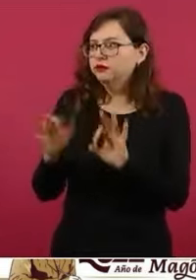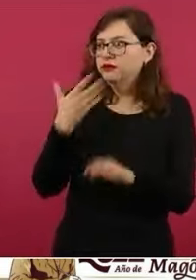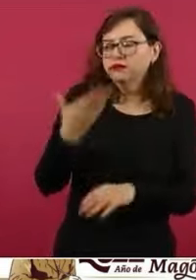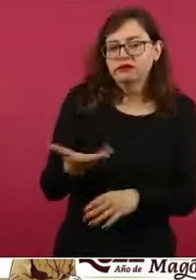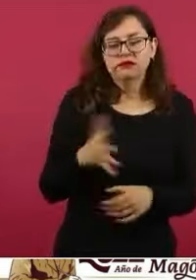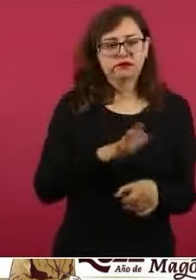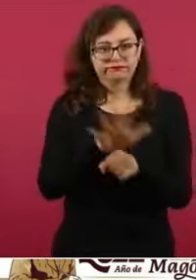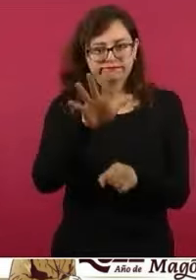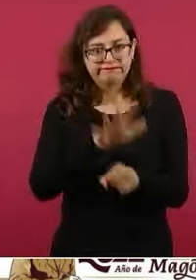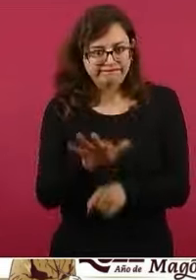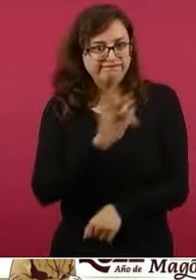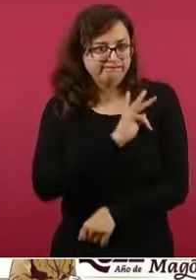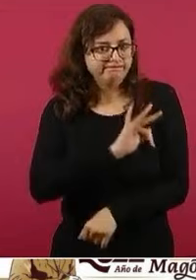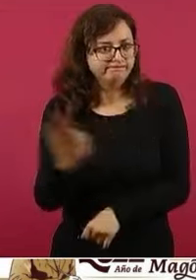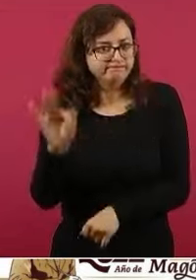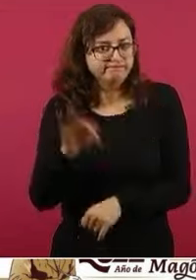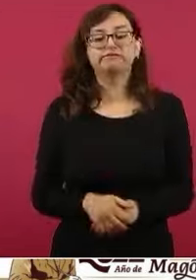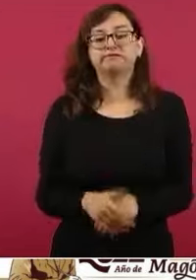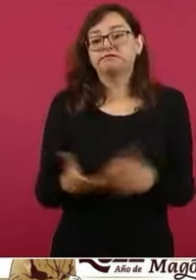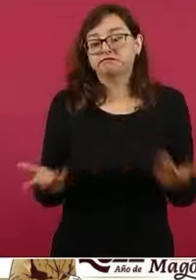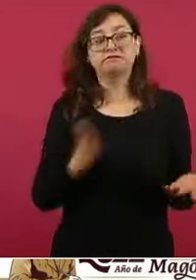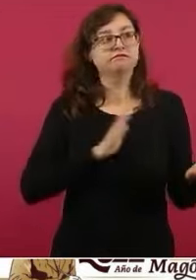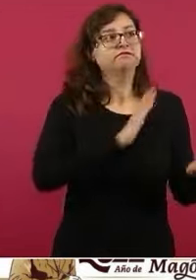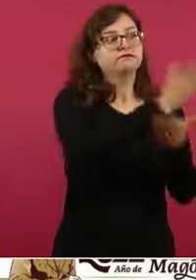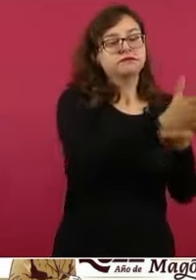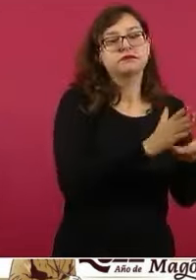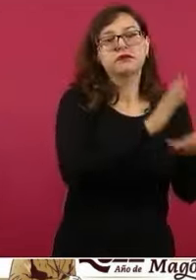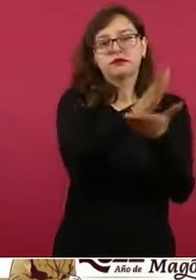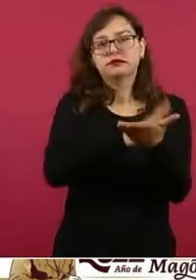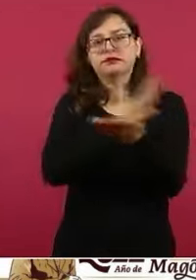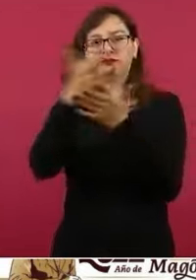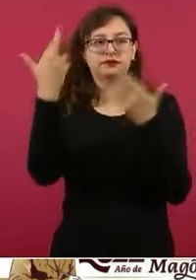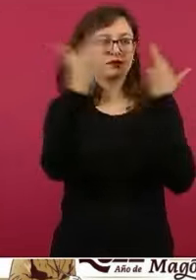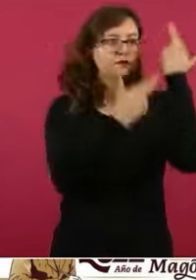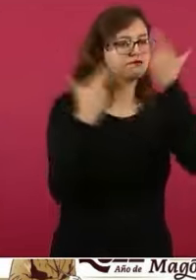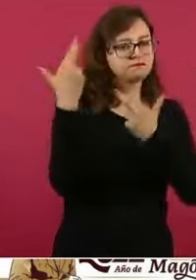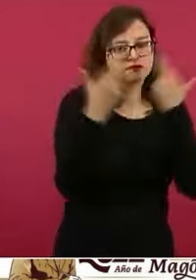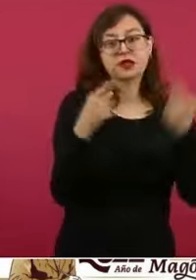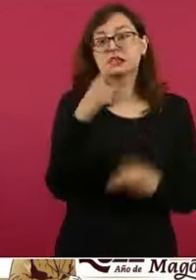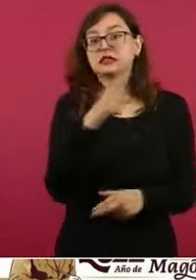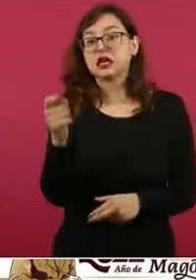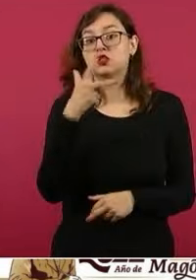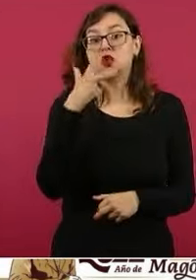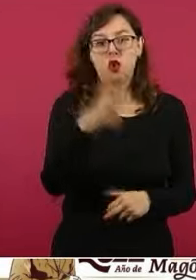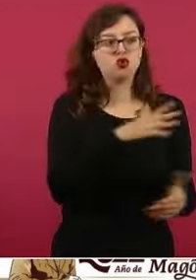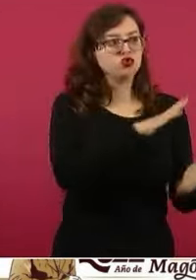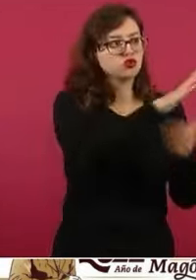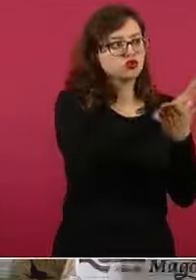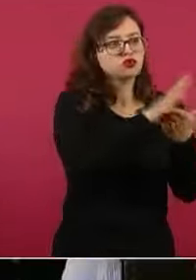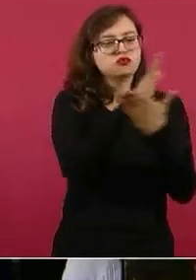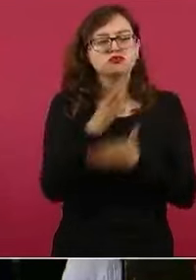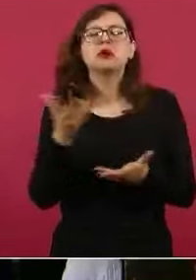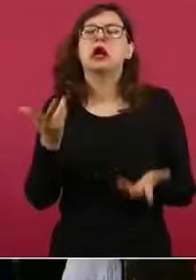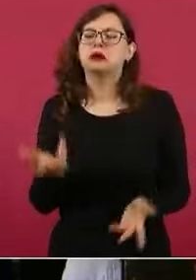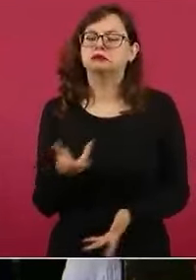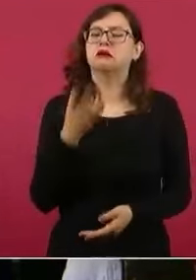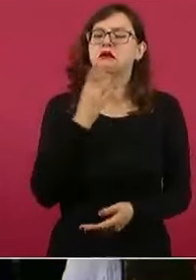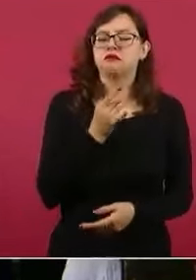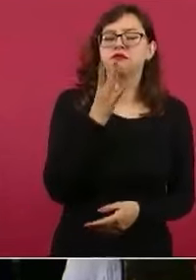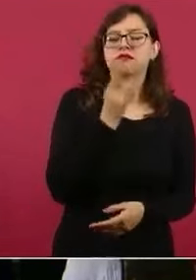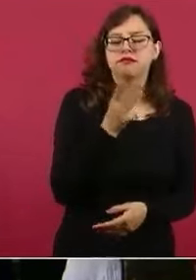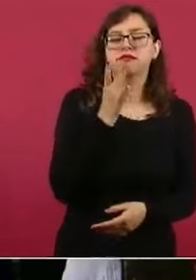realizamos, encontramos en general pocas irregularidades, todas menores. Vamos a ver ahora cuál es el precio sin